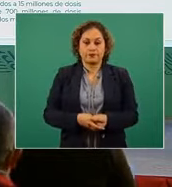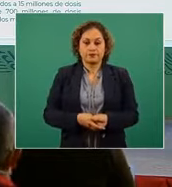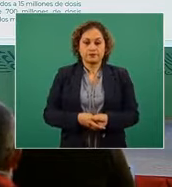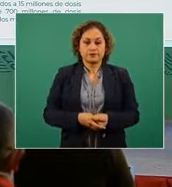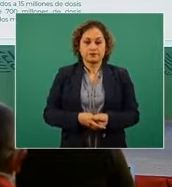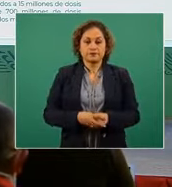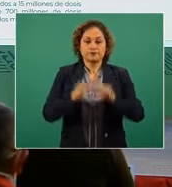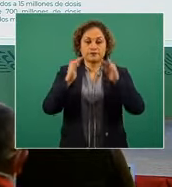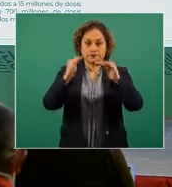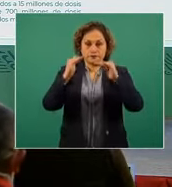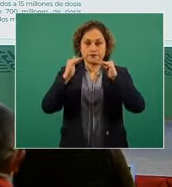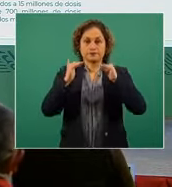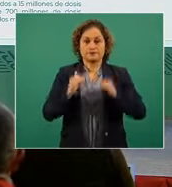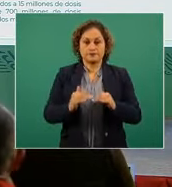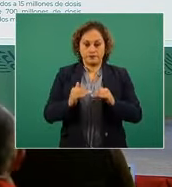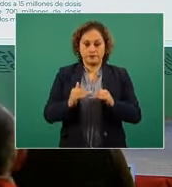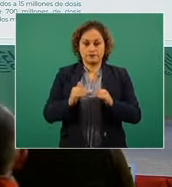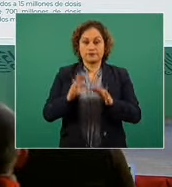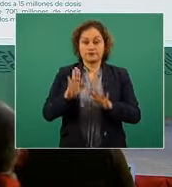Esto es envasado.